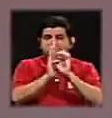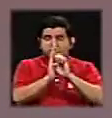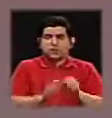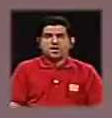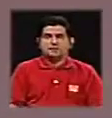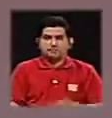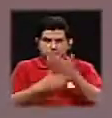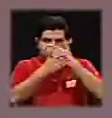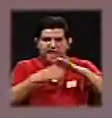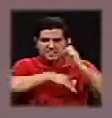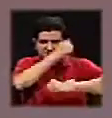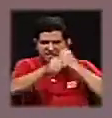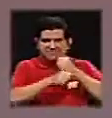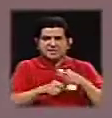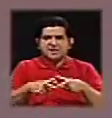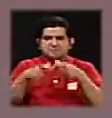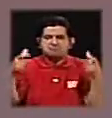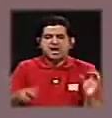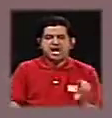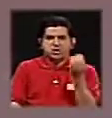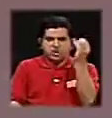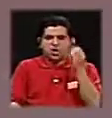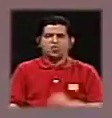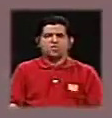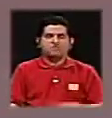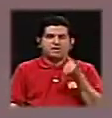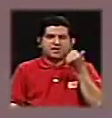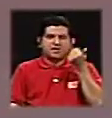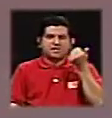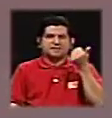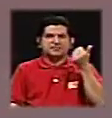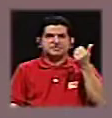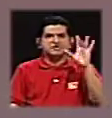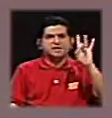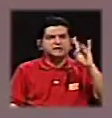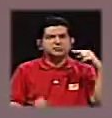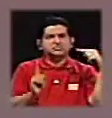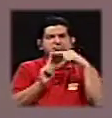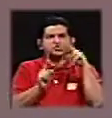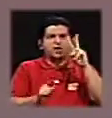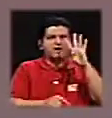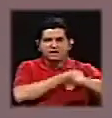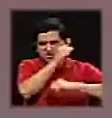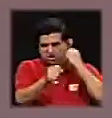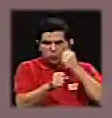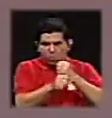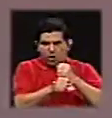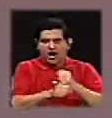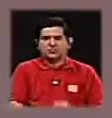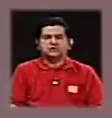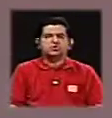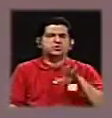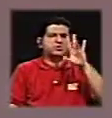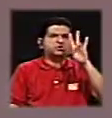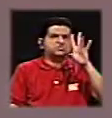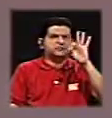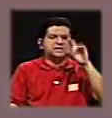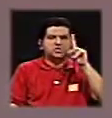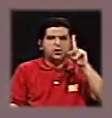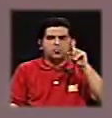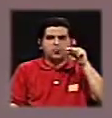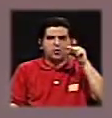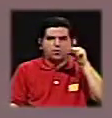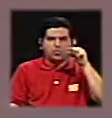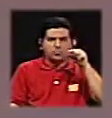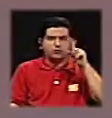dividirlo por edad, la mayoría de los jóvenes de 18 a 24 años, con un